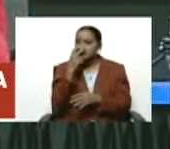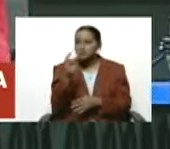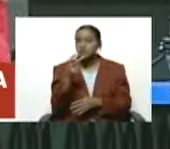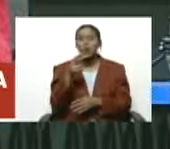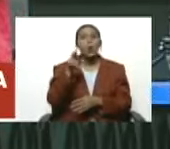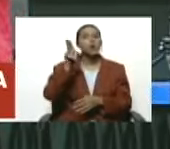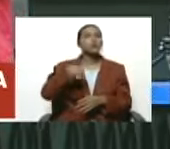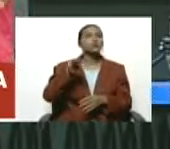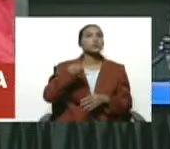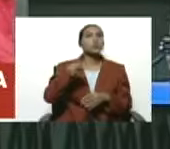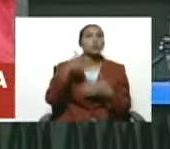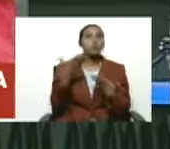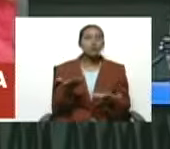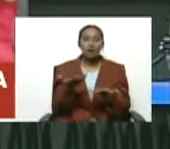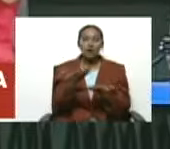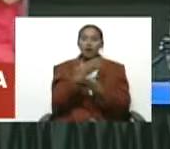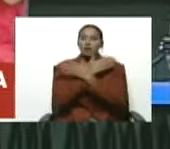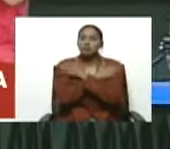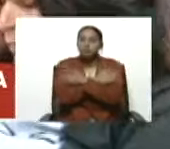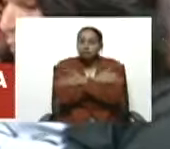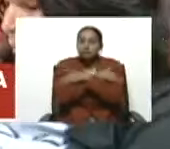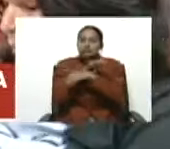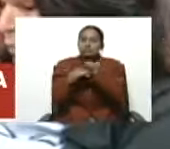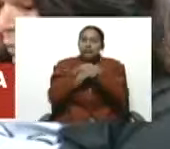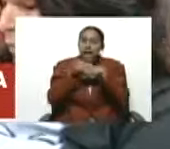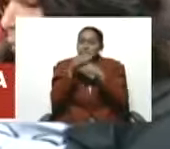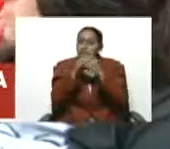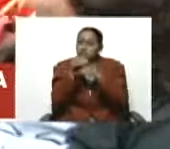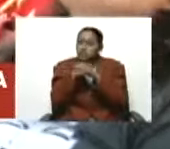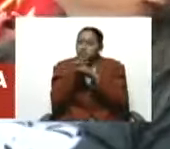llama? Los tocó,